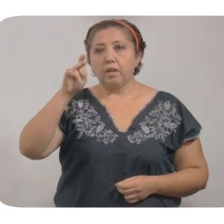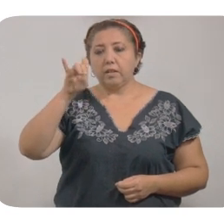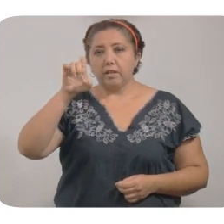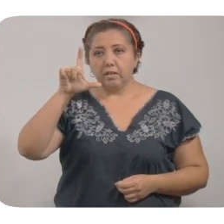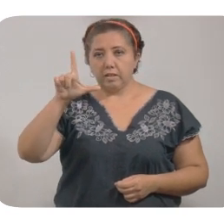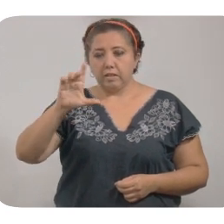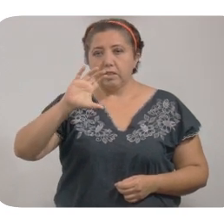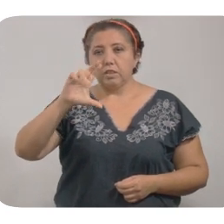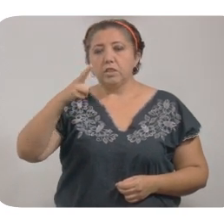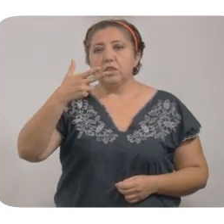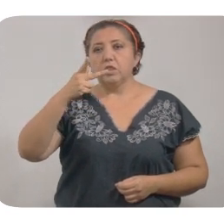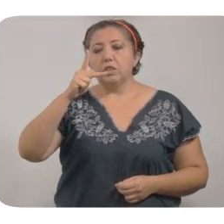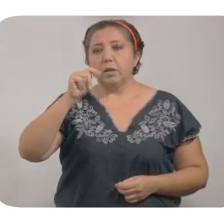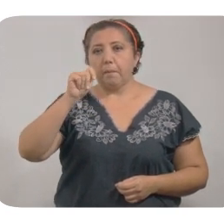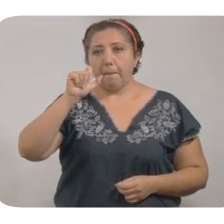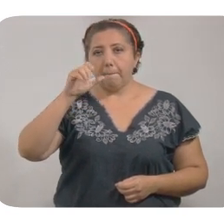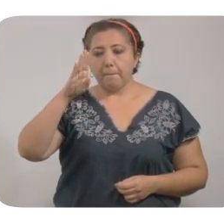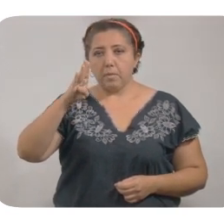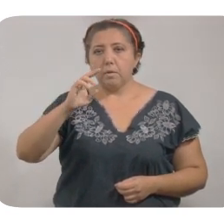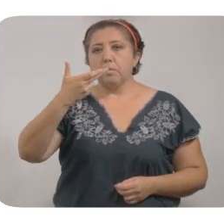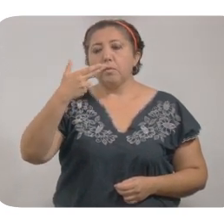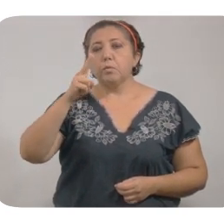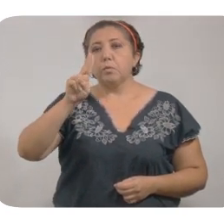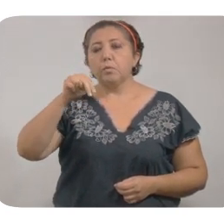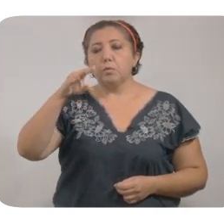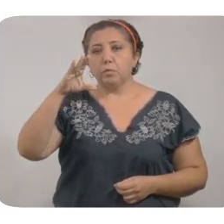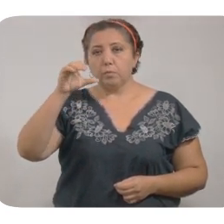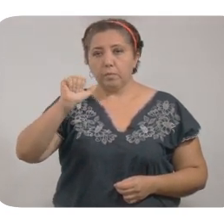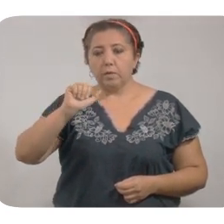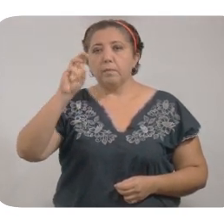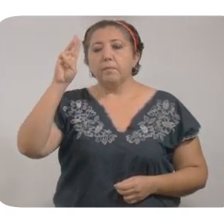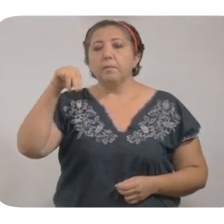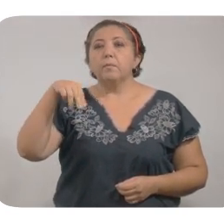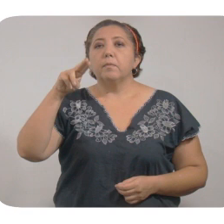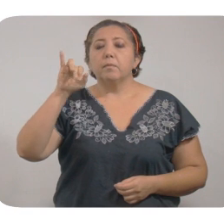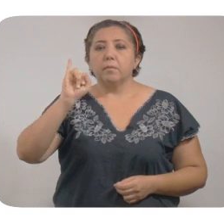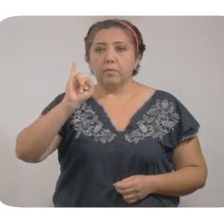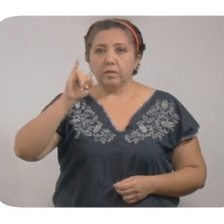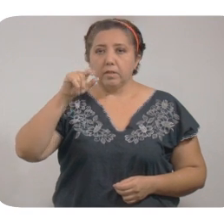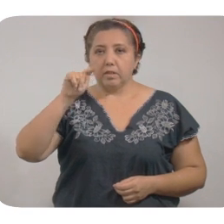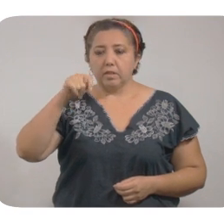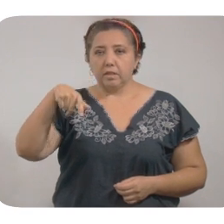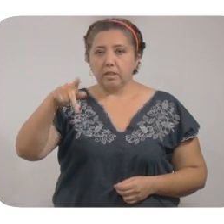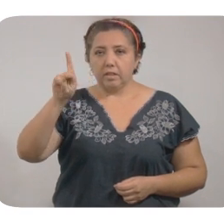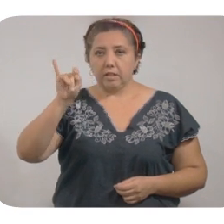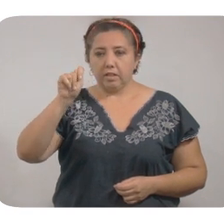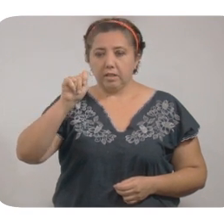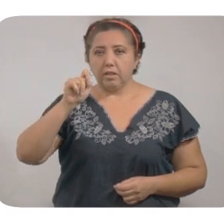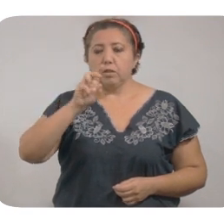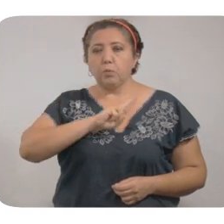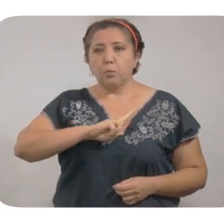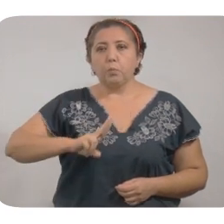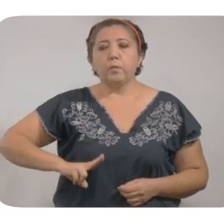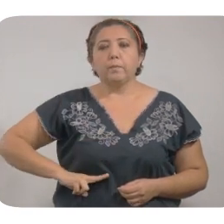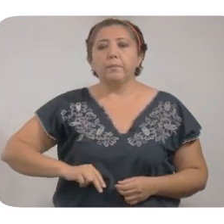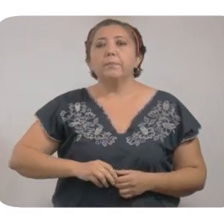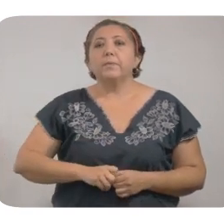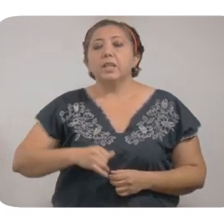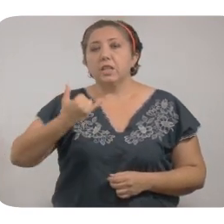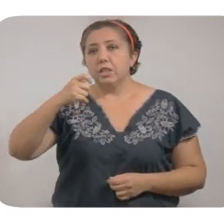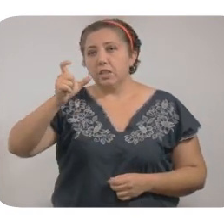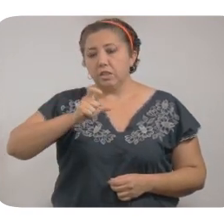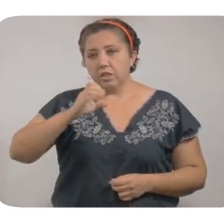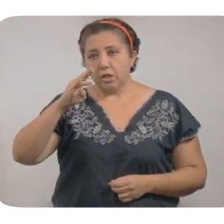chapa en común hunucmá man y mucha busca de kit de tis man y ya estaba en